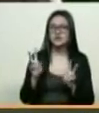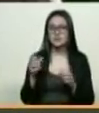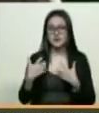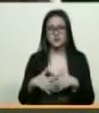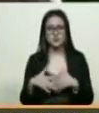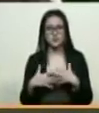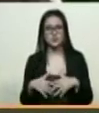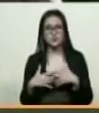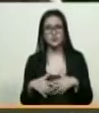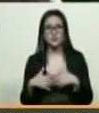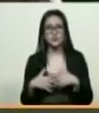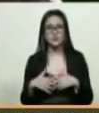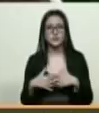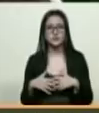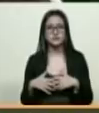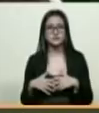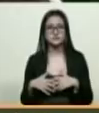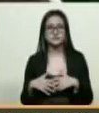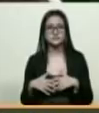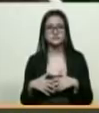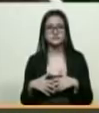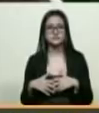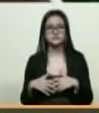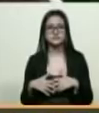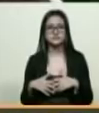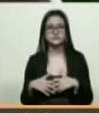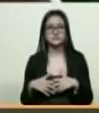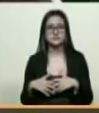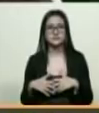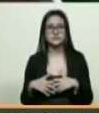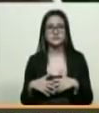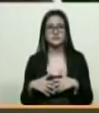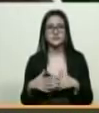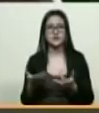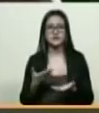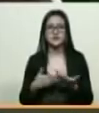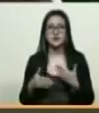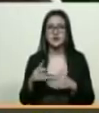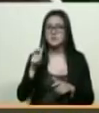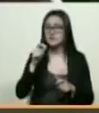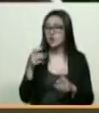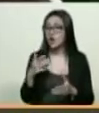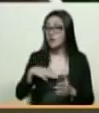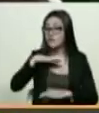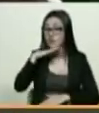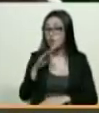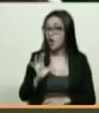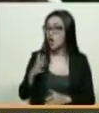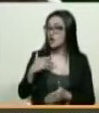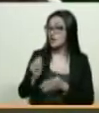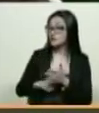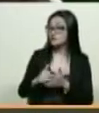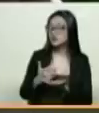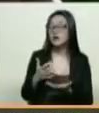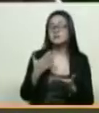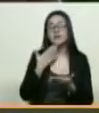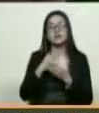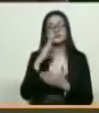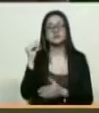comercial y que de alguna manera han colaborado para que nuestras tiendas no estén totalmente abastecidas, pero que bueno, que gracias a Dios